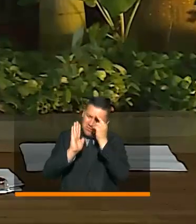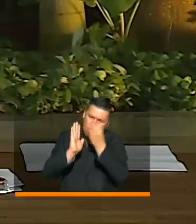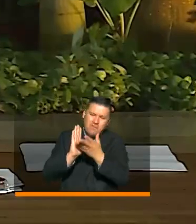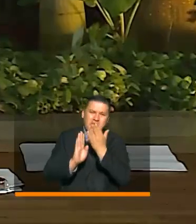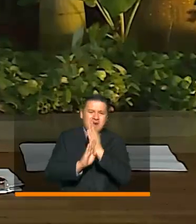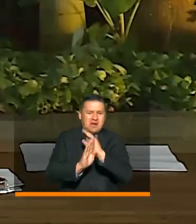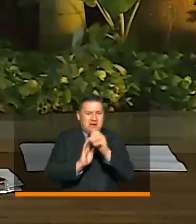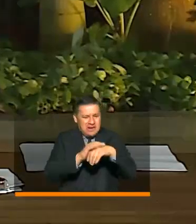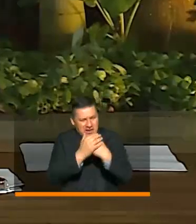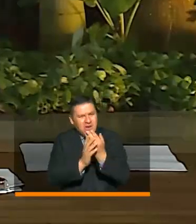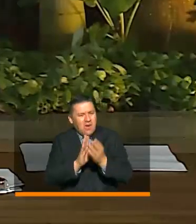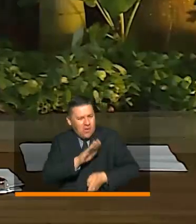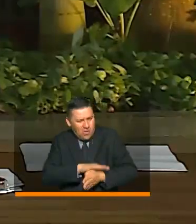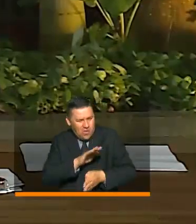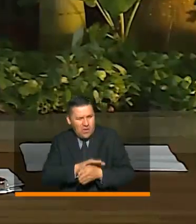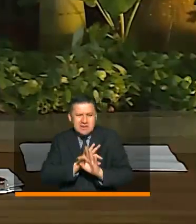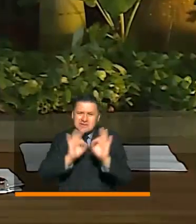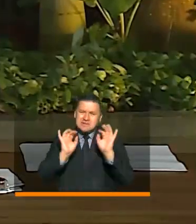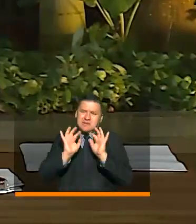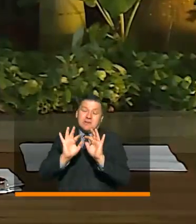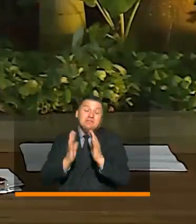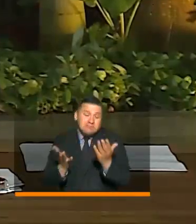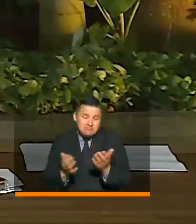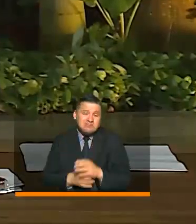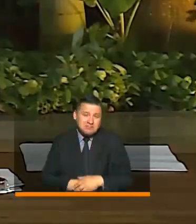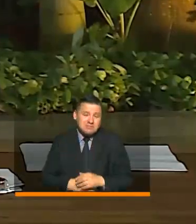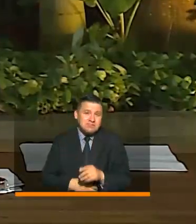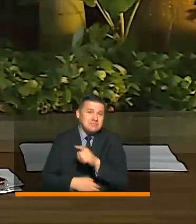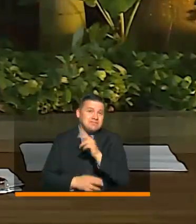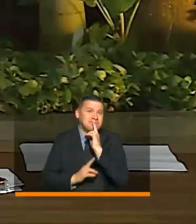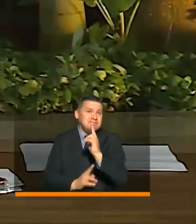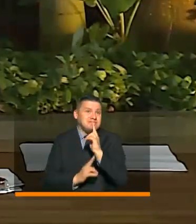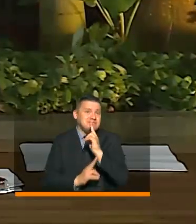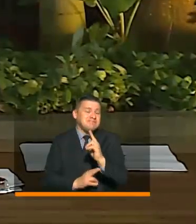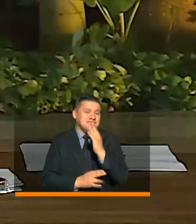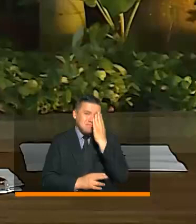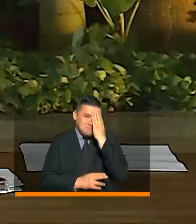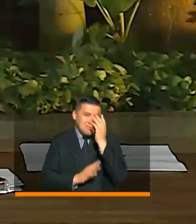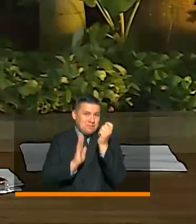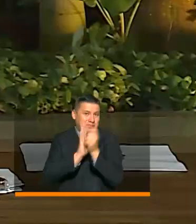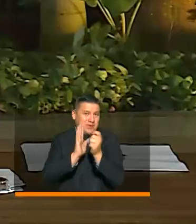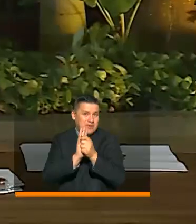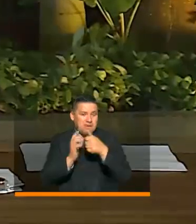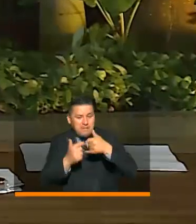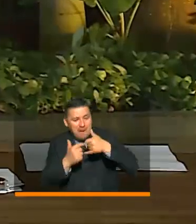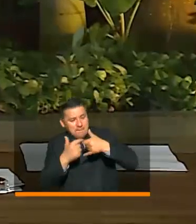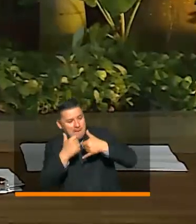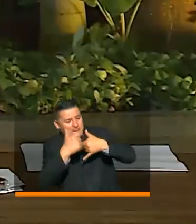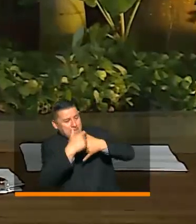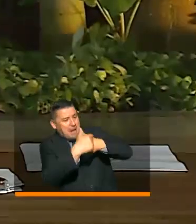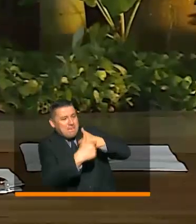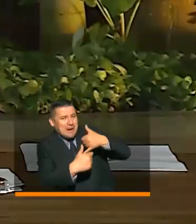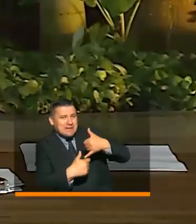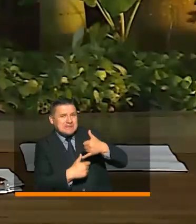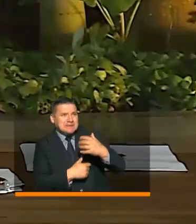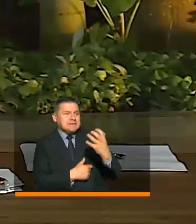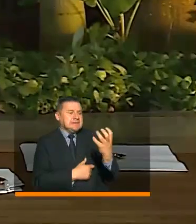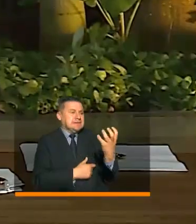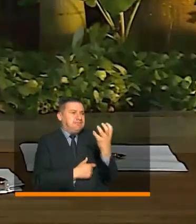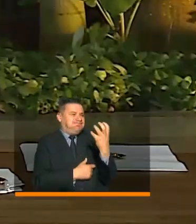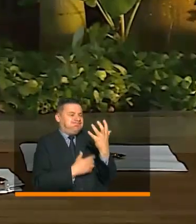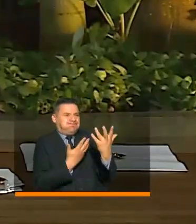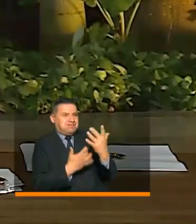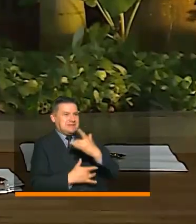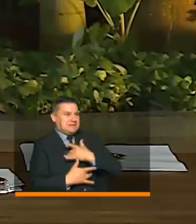y evitar aglomeraciones. Y por supuesto estamos respondiendo en cada uno de estos puntos de nuestra geografía, donde hay una presión